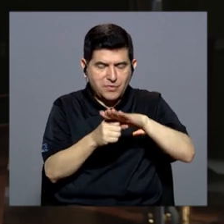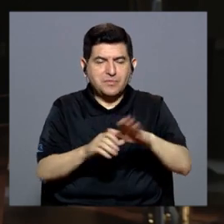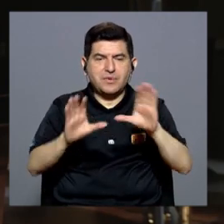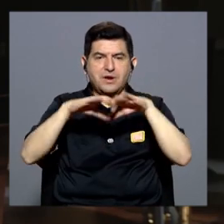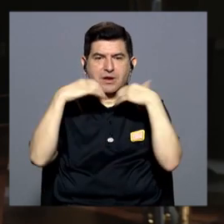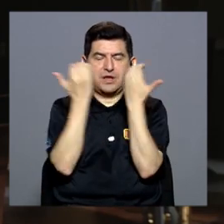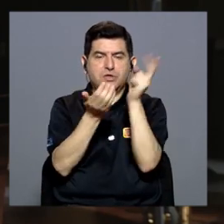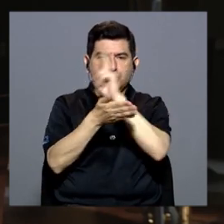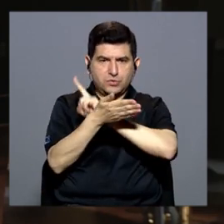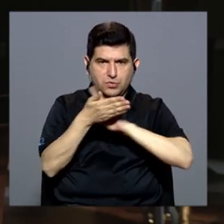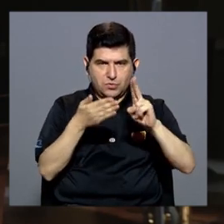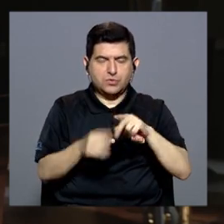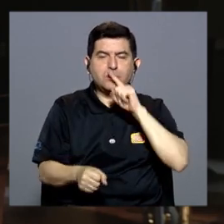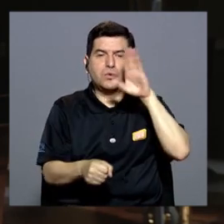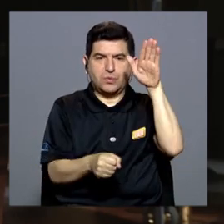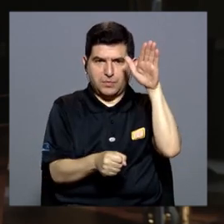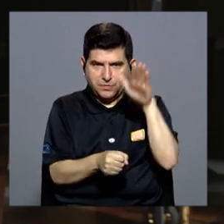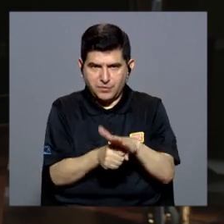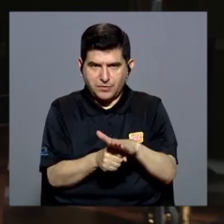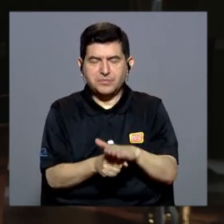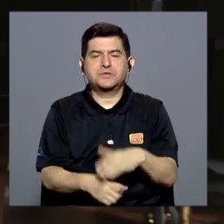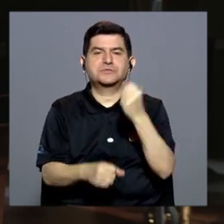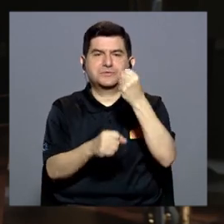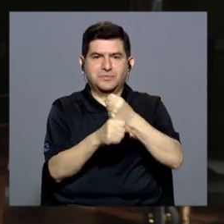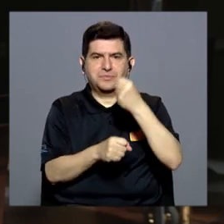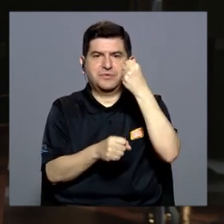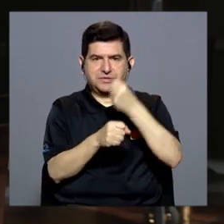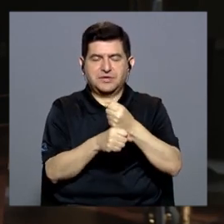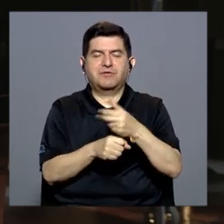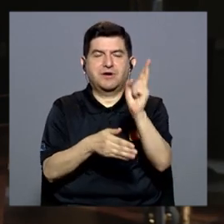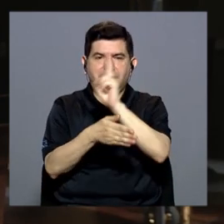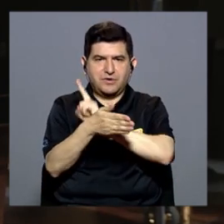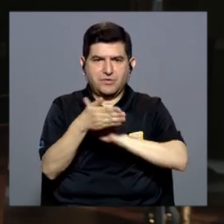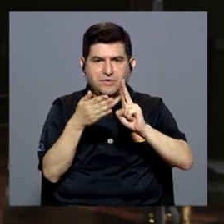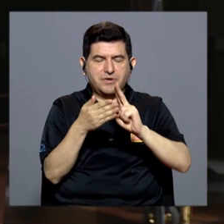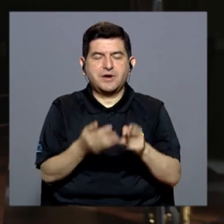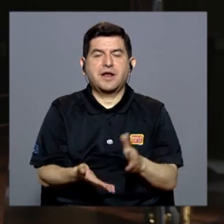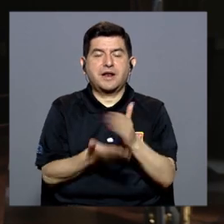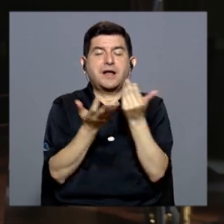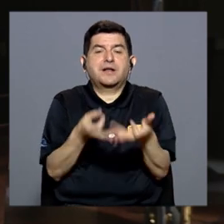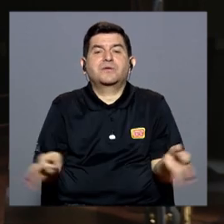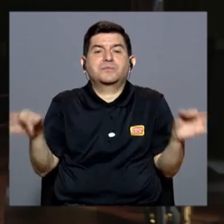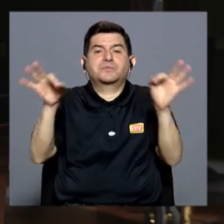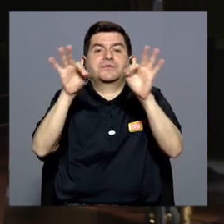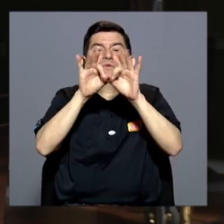consejo universitario comprometido por hacer de esta universidad algo fundamental,